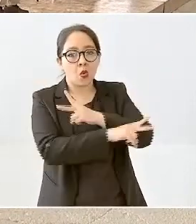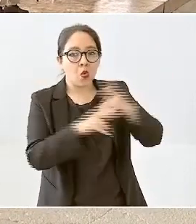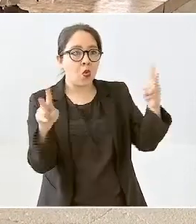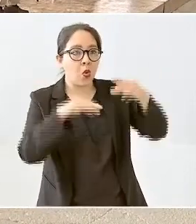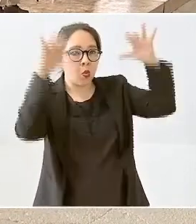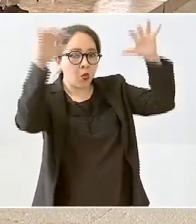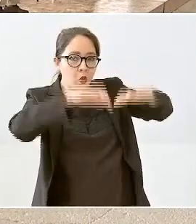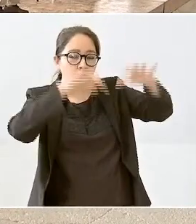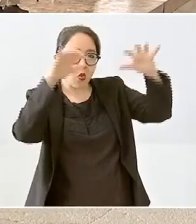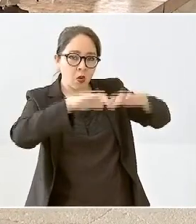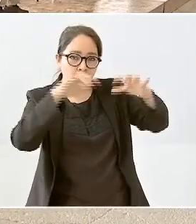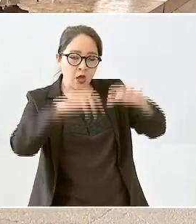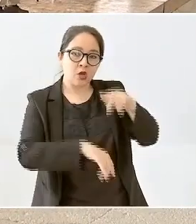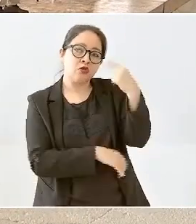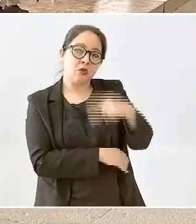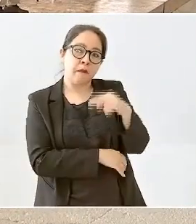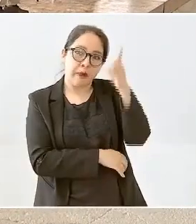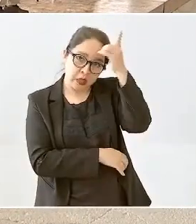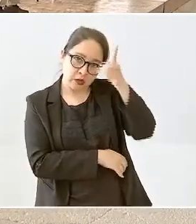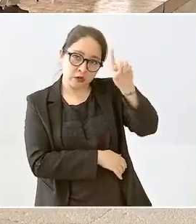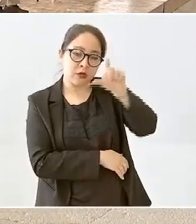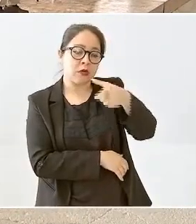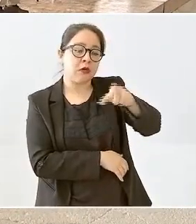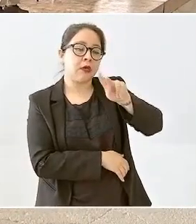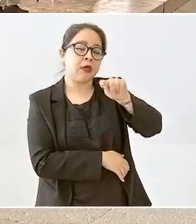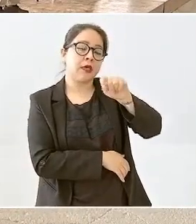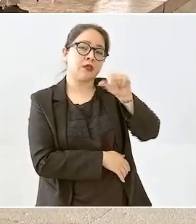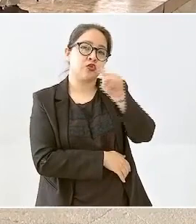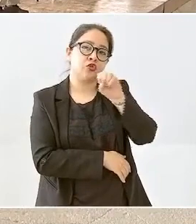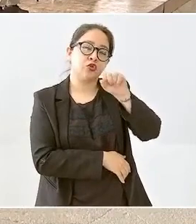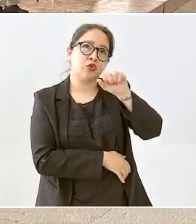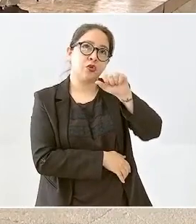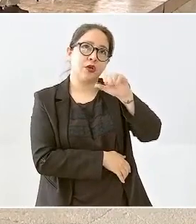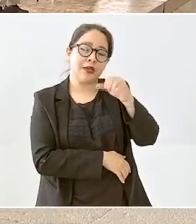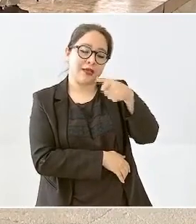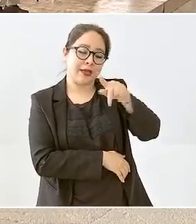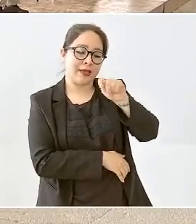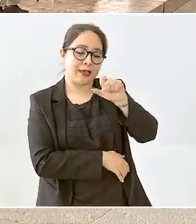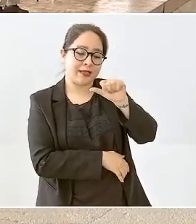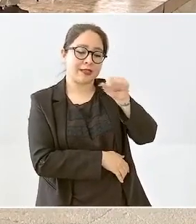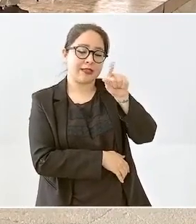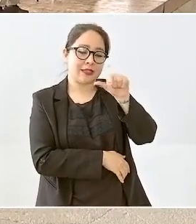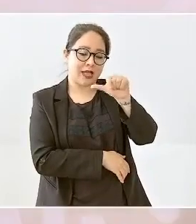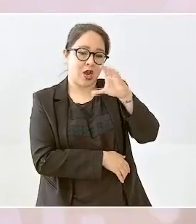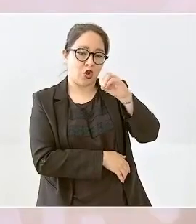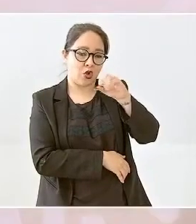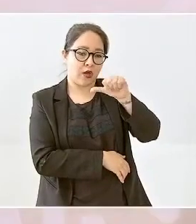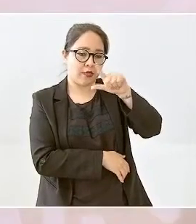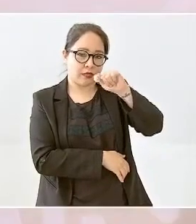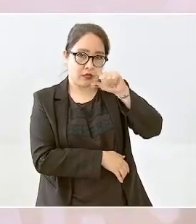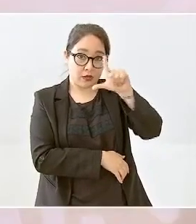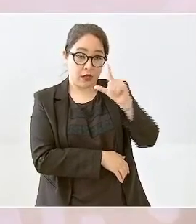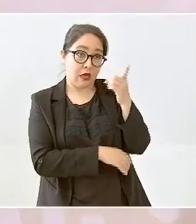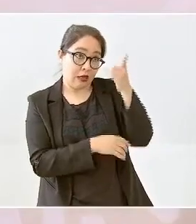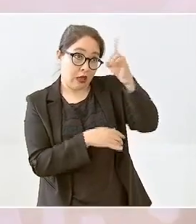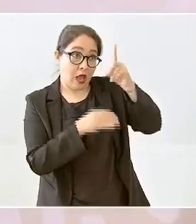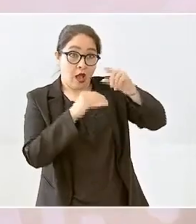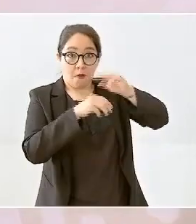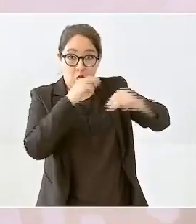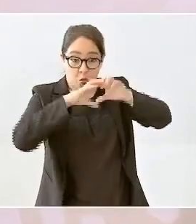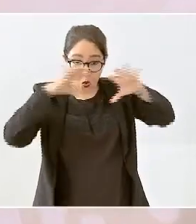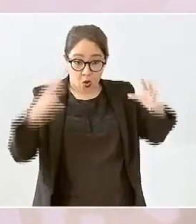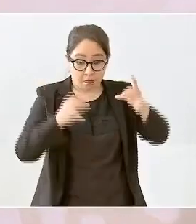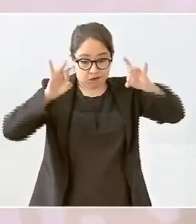en la antigua Mesoamérica, considerado el creador del mundo y la humanidad. Cuenta la leyenda